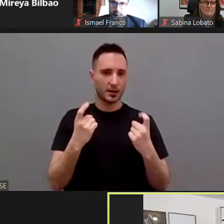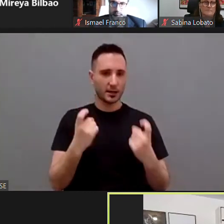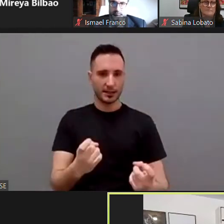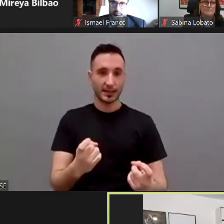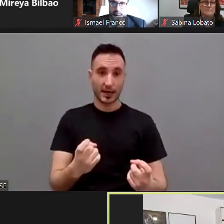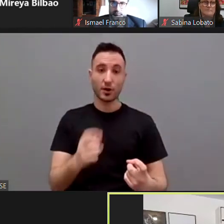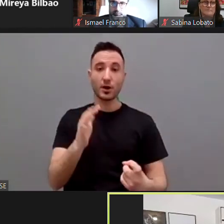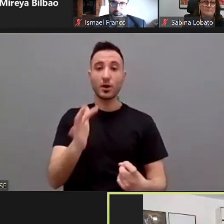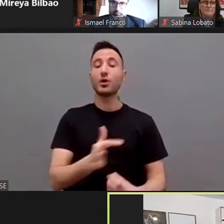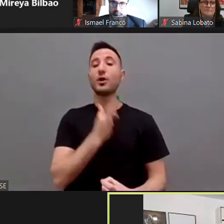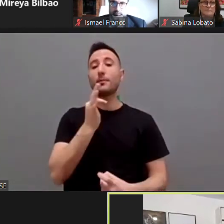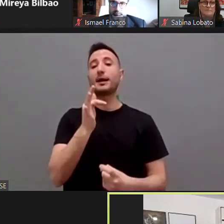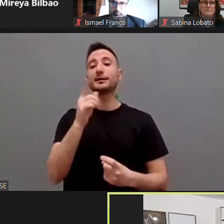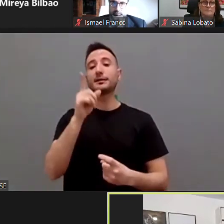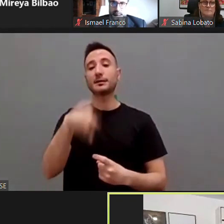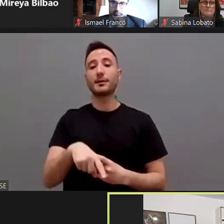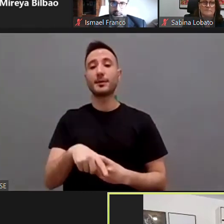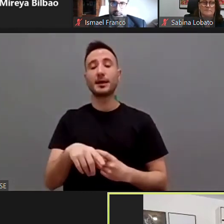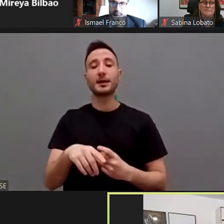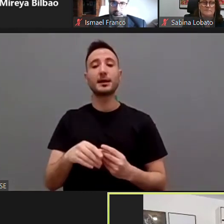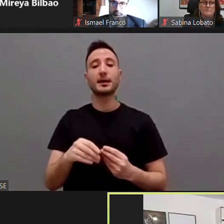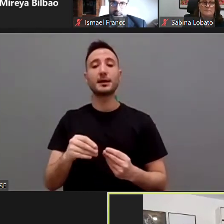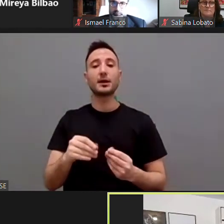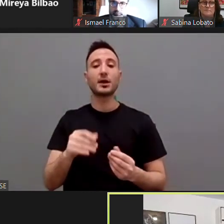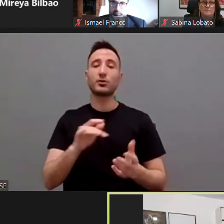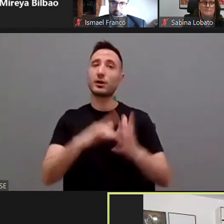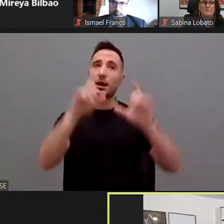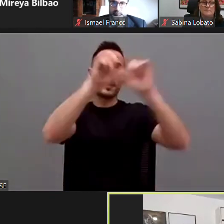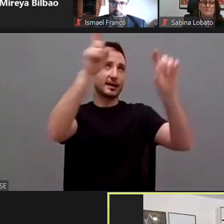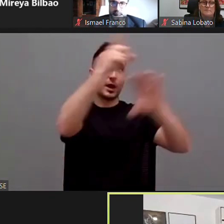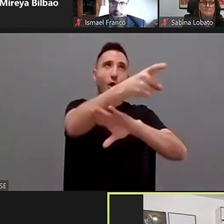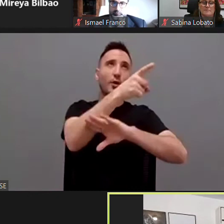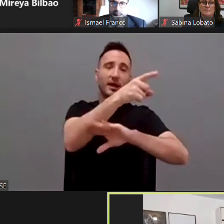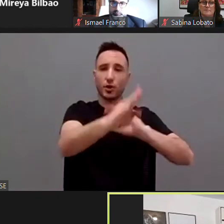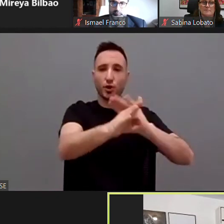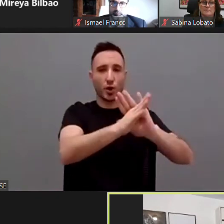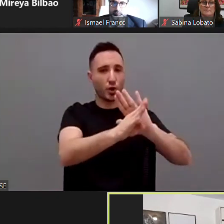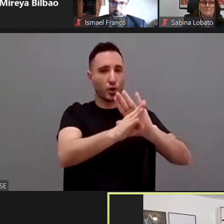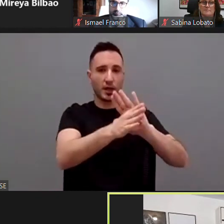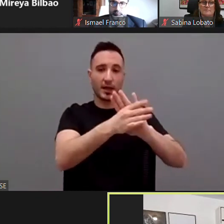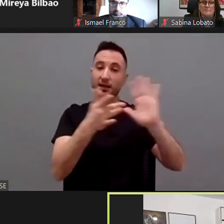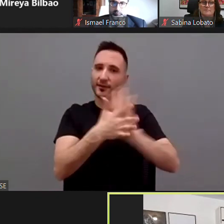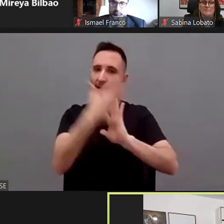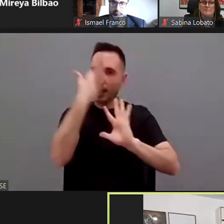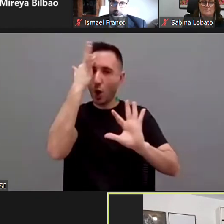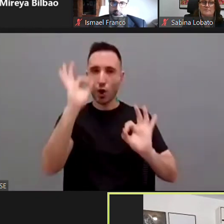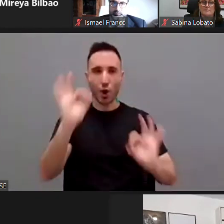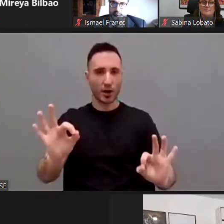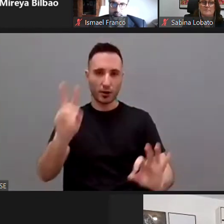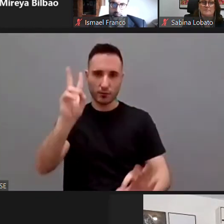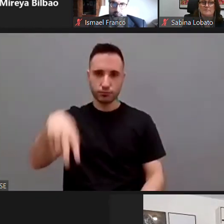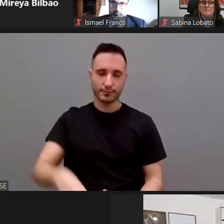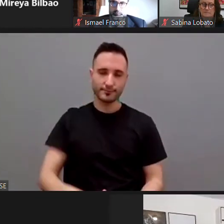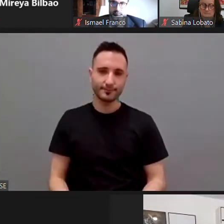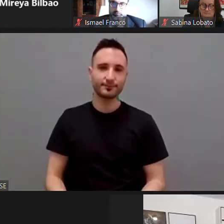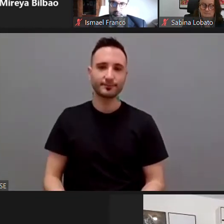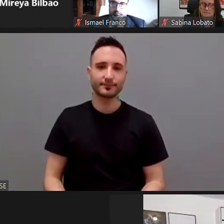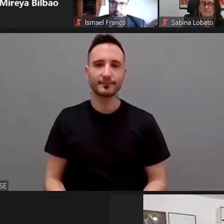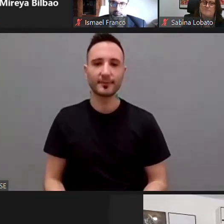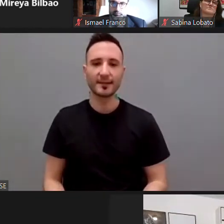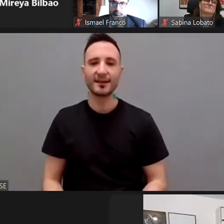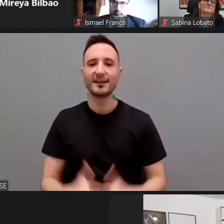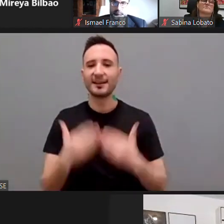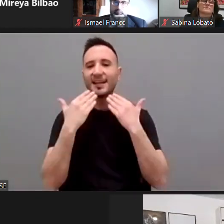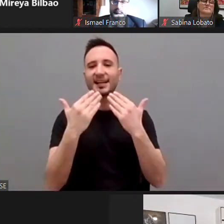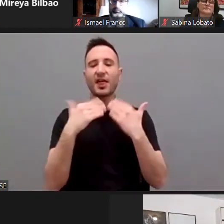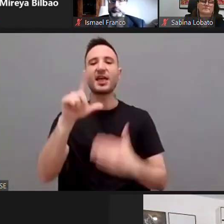y mantener, evidentemente, intactas las obligaciones de las empresas. Es que parto de que eso es de sentido común. Bueno, tenemos ya muchas preguntas. Muchas gracias,